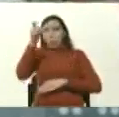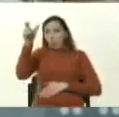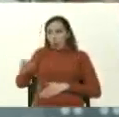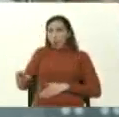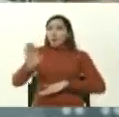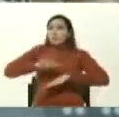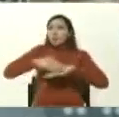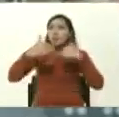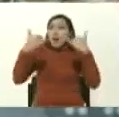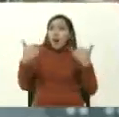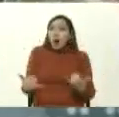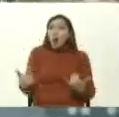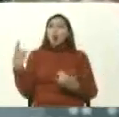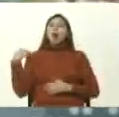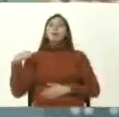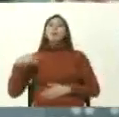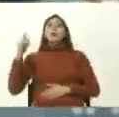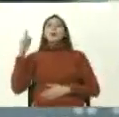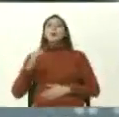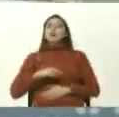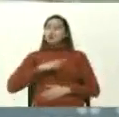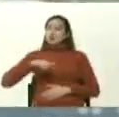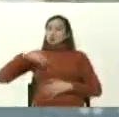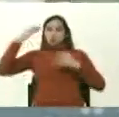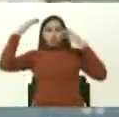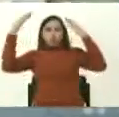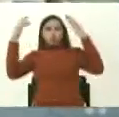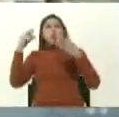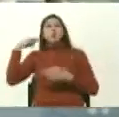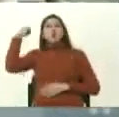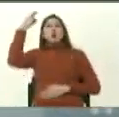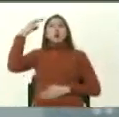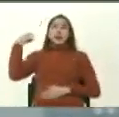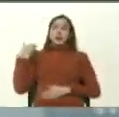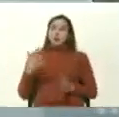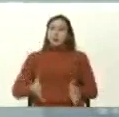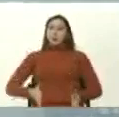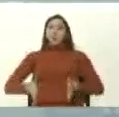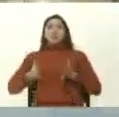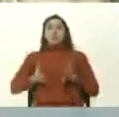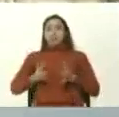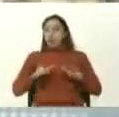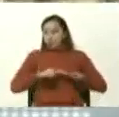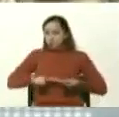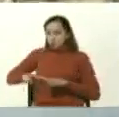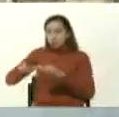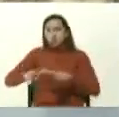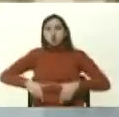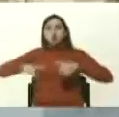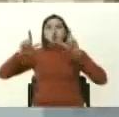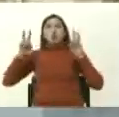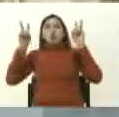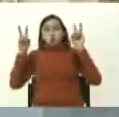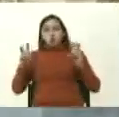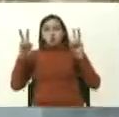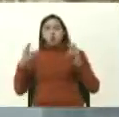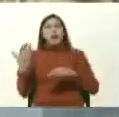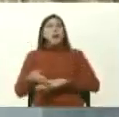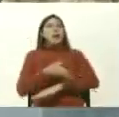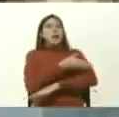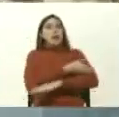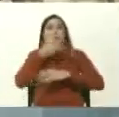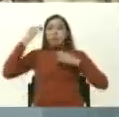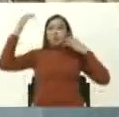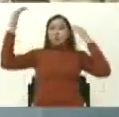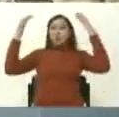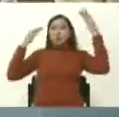hoy día se hizo posible nuestro sueño de poder tener una sede propia, que durante mucho tiempo